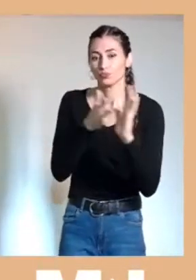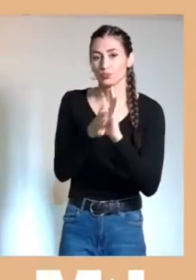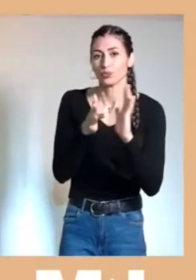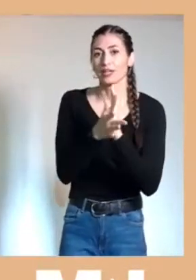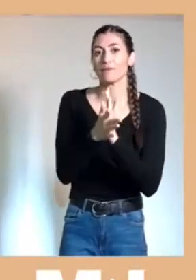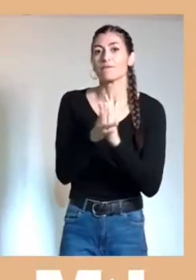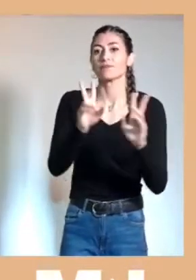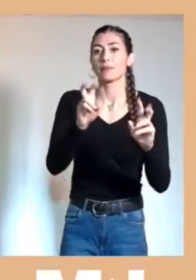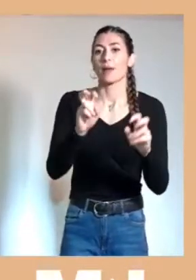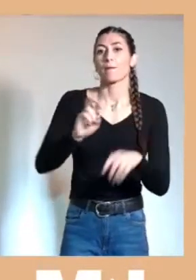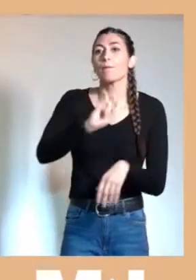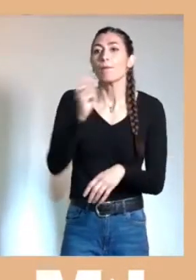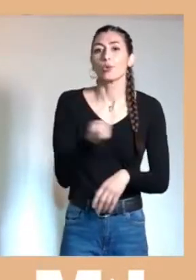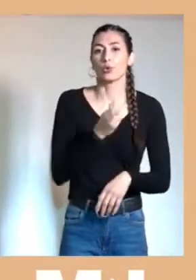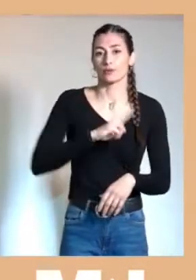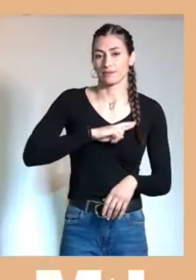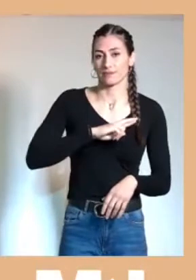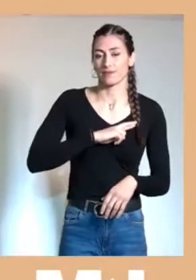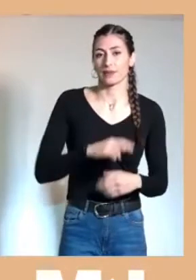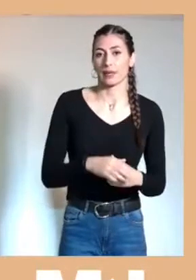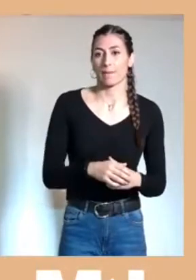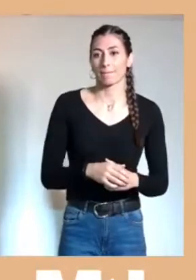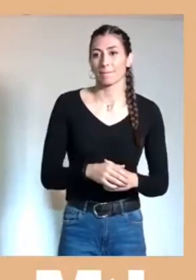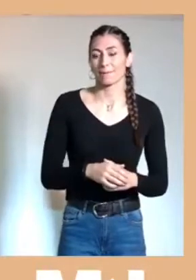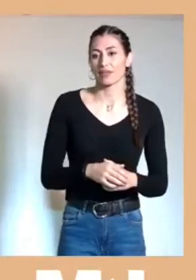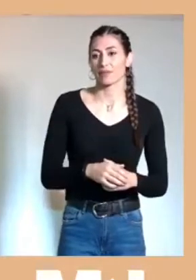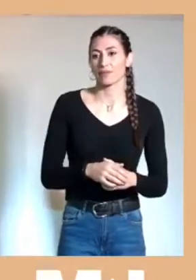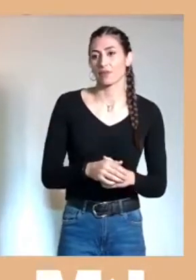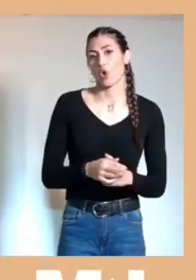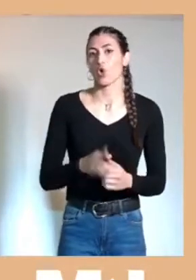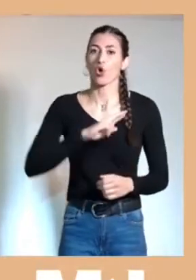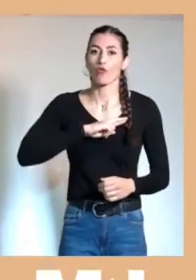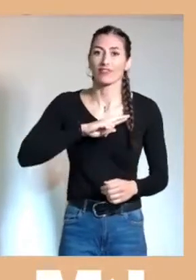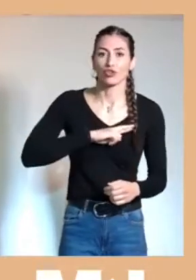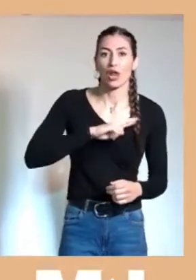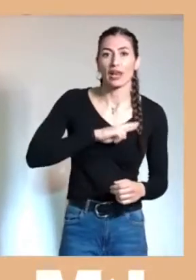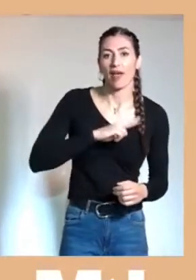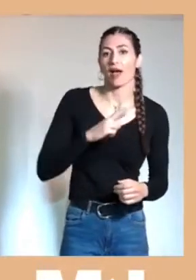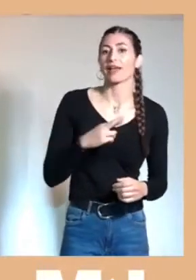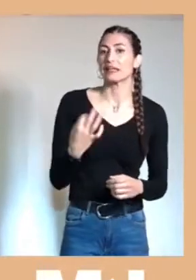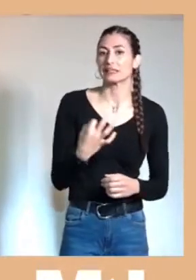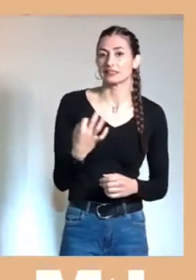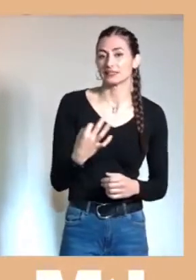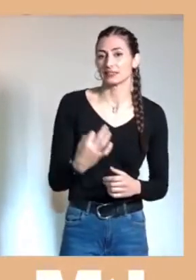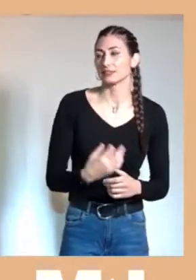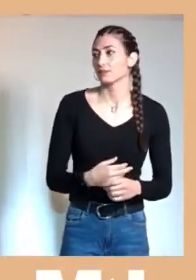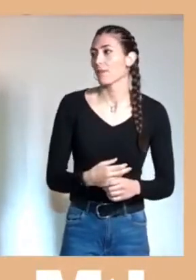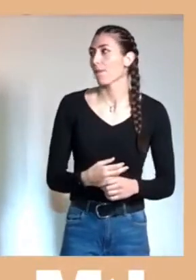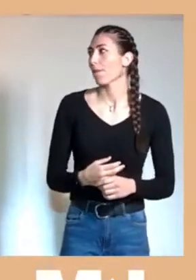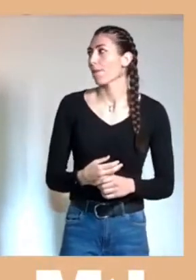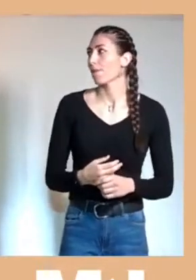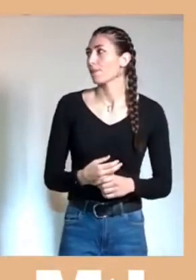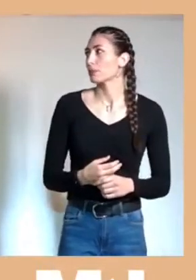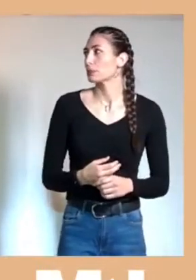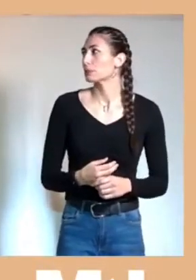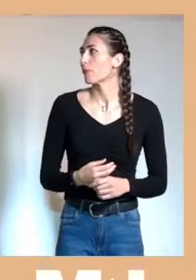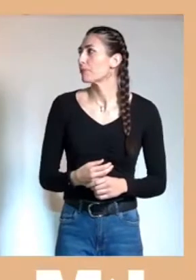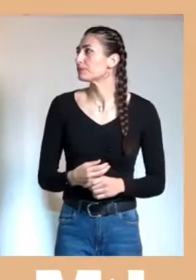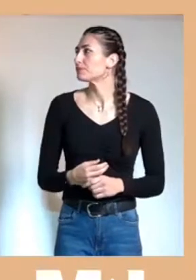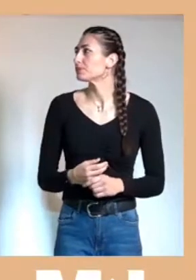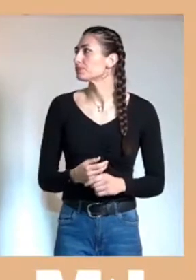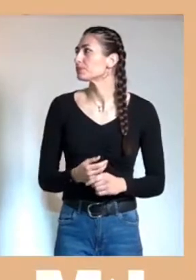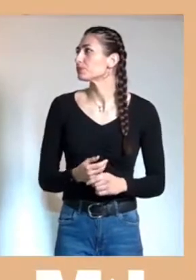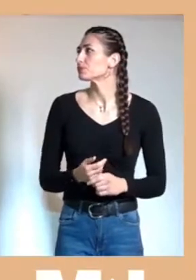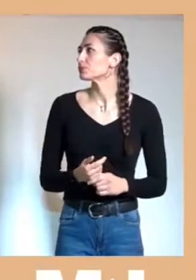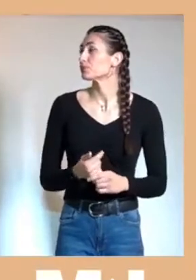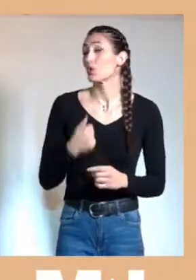qué es la pluriconfesionalidad y la confesionalidad para que después elijáis, ¿no? Y yo soy un poco osado, a veces me subís y